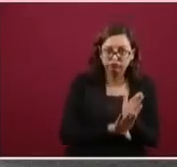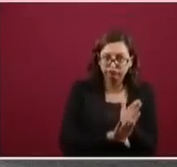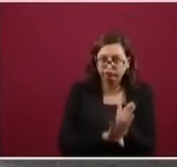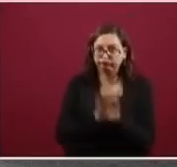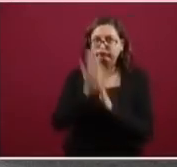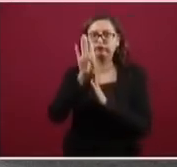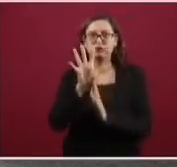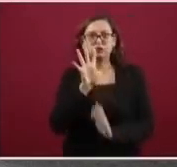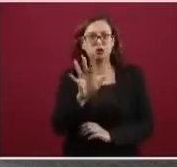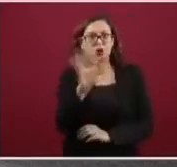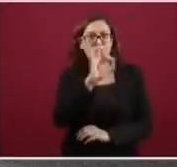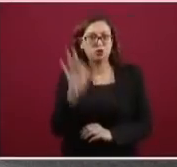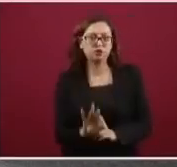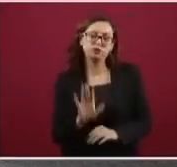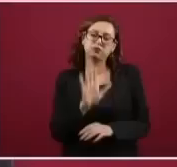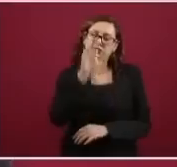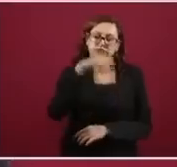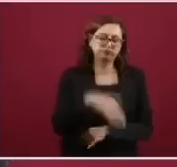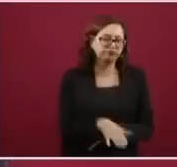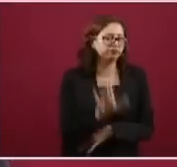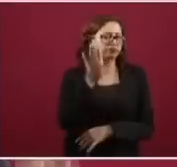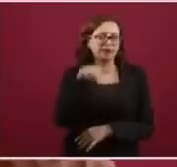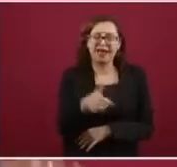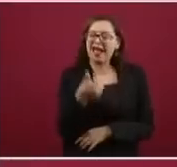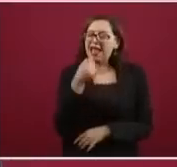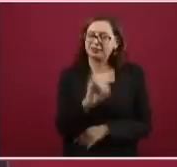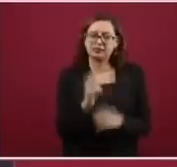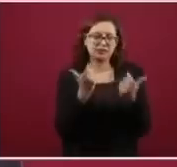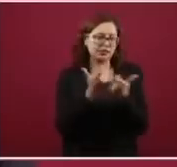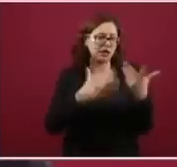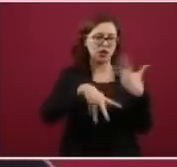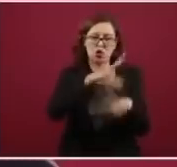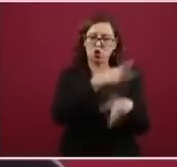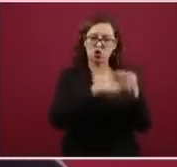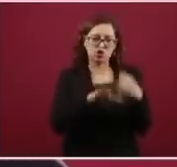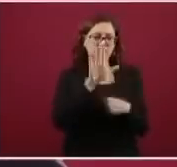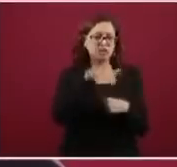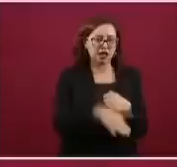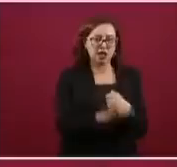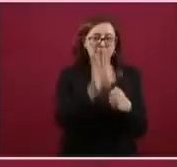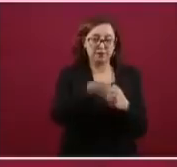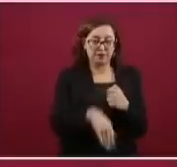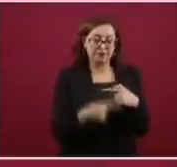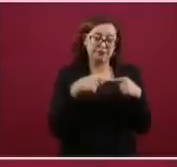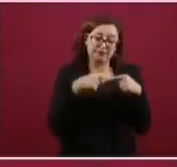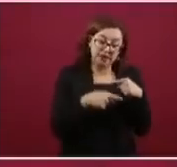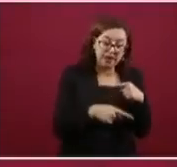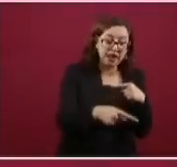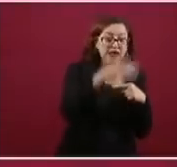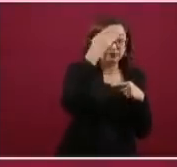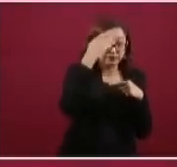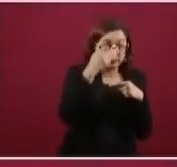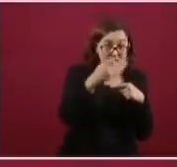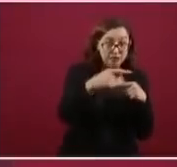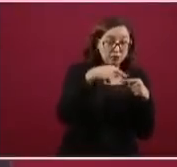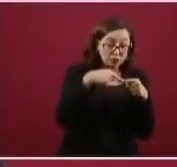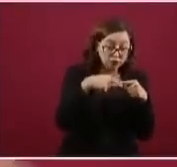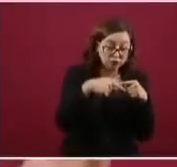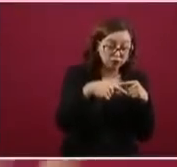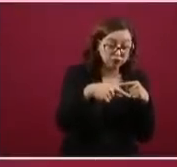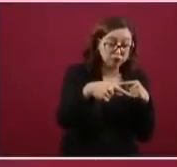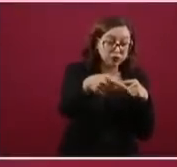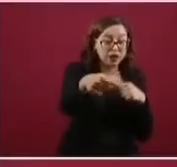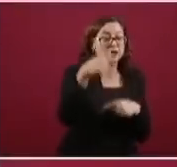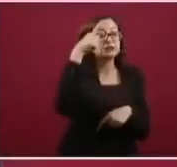periodos de expansión la parte importante que tiene que ver con el crecimiento de largo plazo tiene que ver con la media esa media ha estado